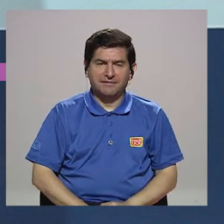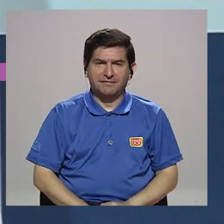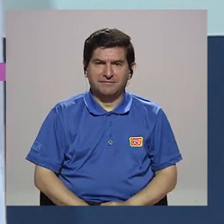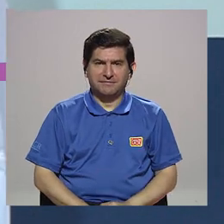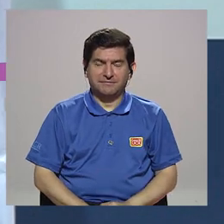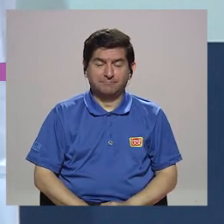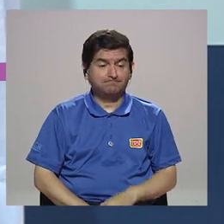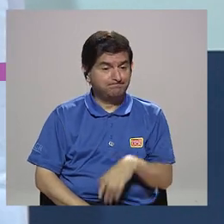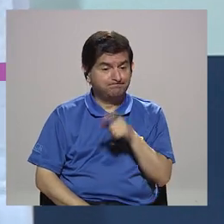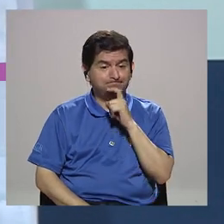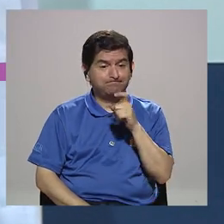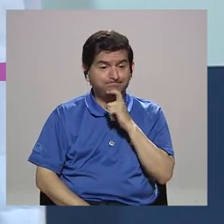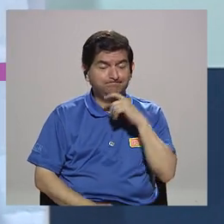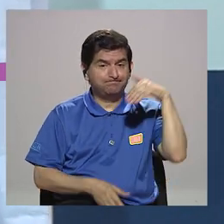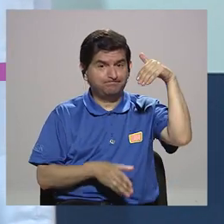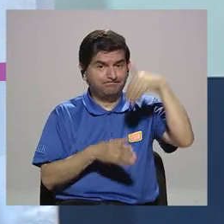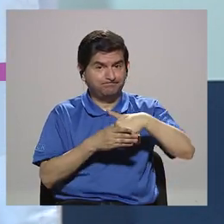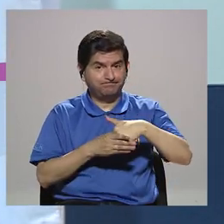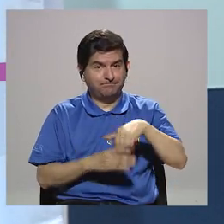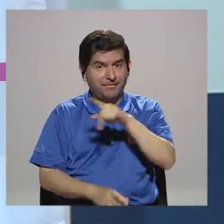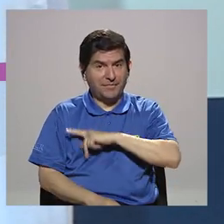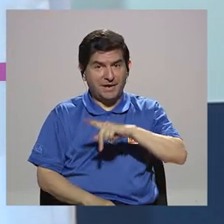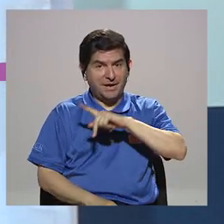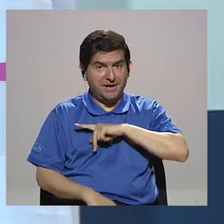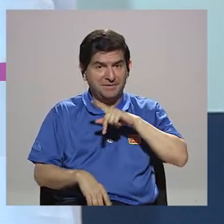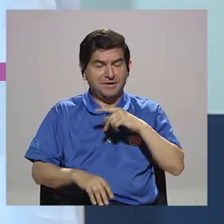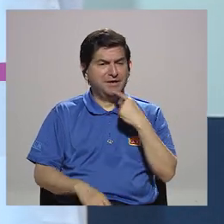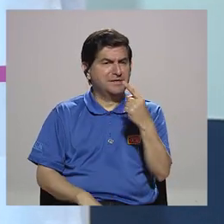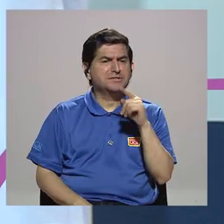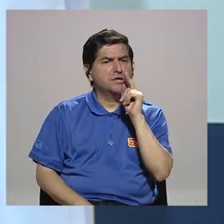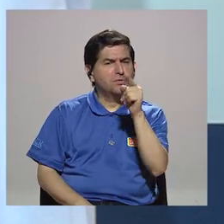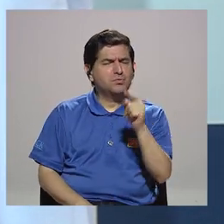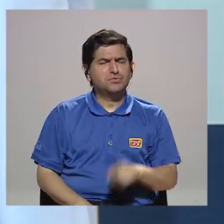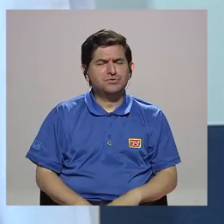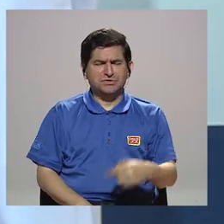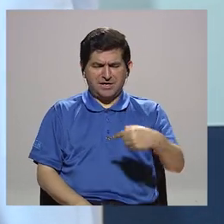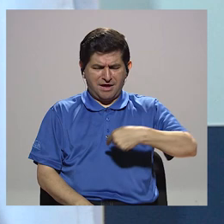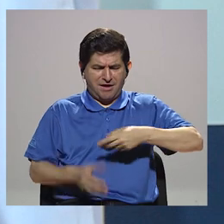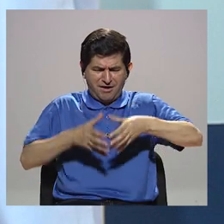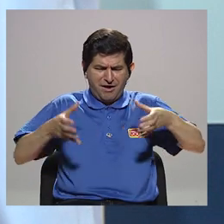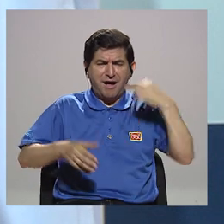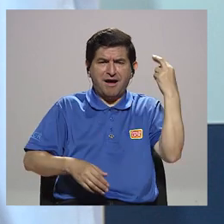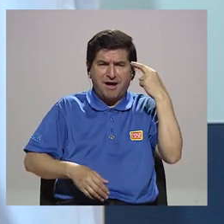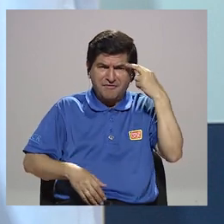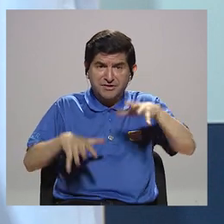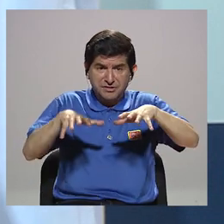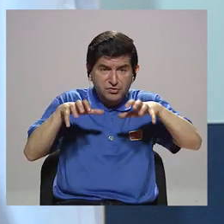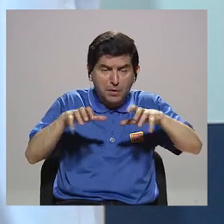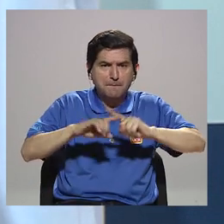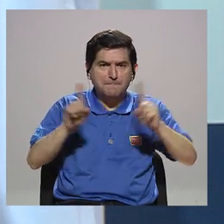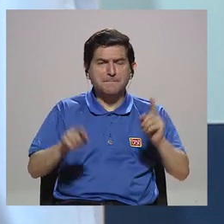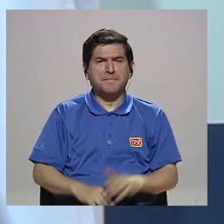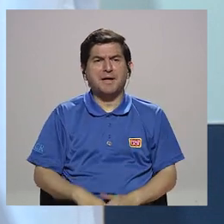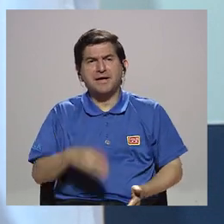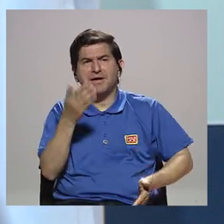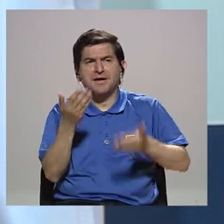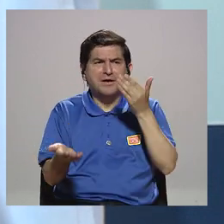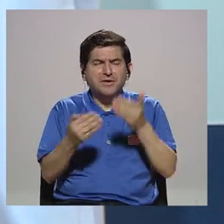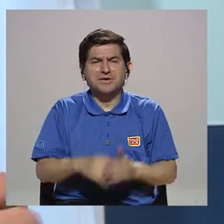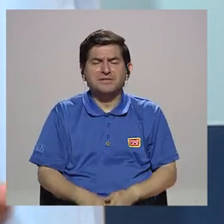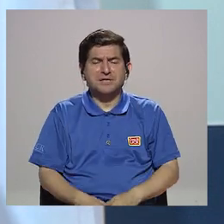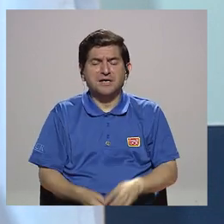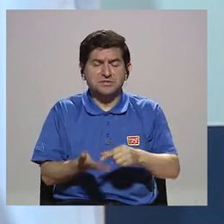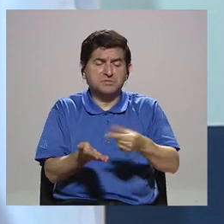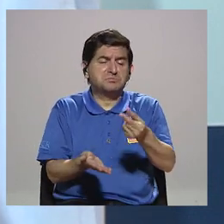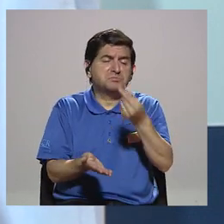Porque es muy difícil intervenir en la personalidad de alguien y decirle, mira, tu gastritis, pero si tiene alguna causa como